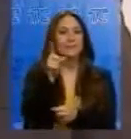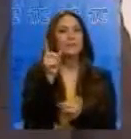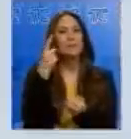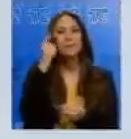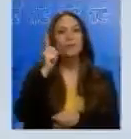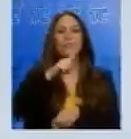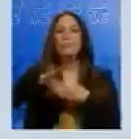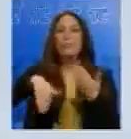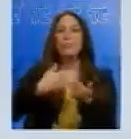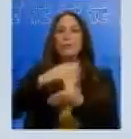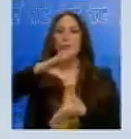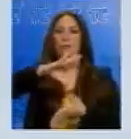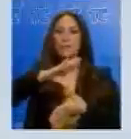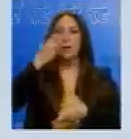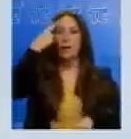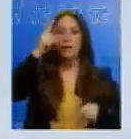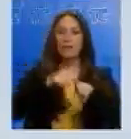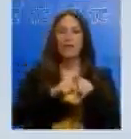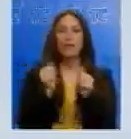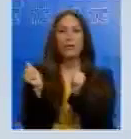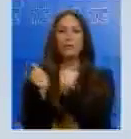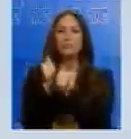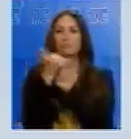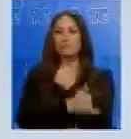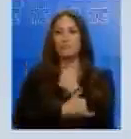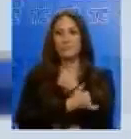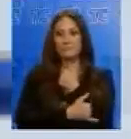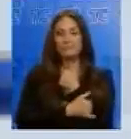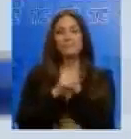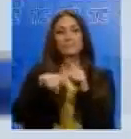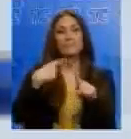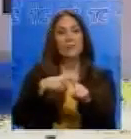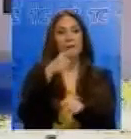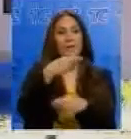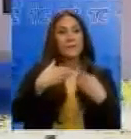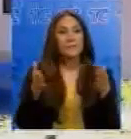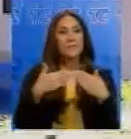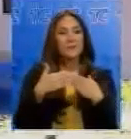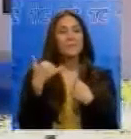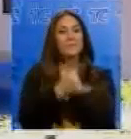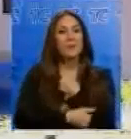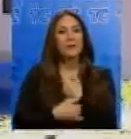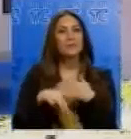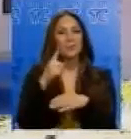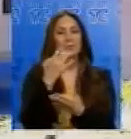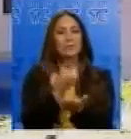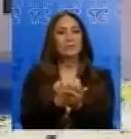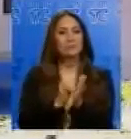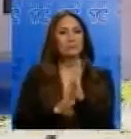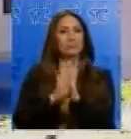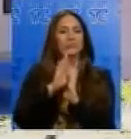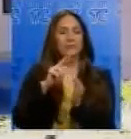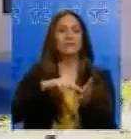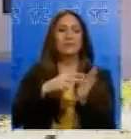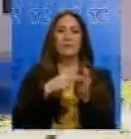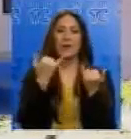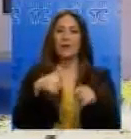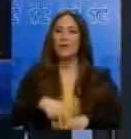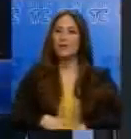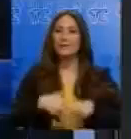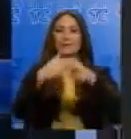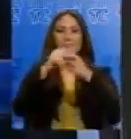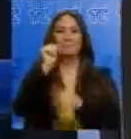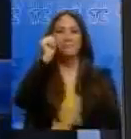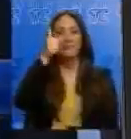hemisferio occidental. Las autoridades de esta capital económica, de su parte, están listas para dar inicio a la séptima